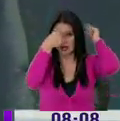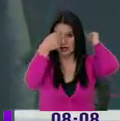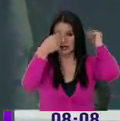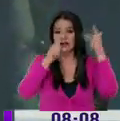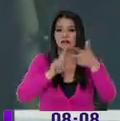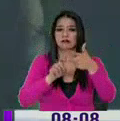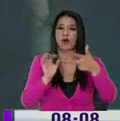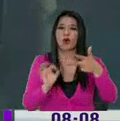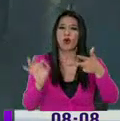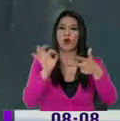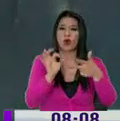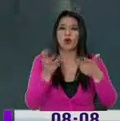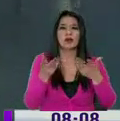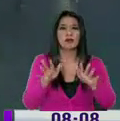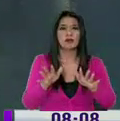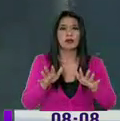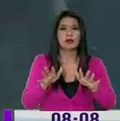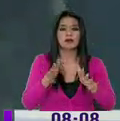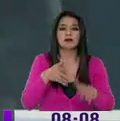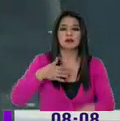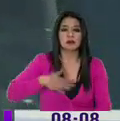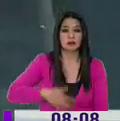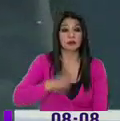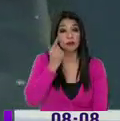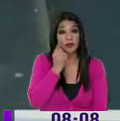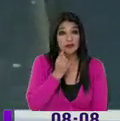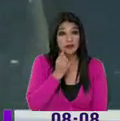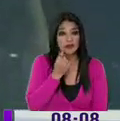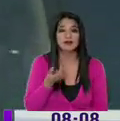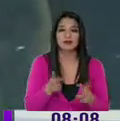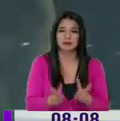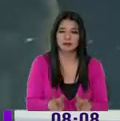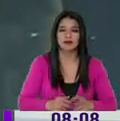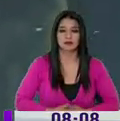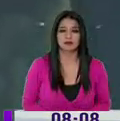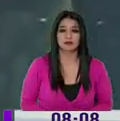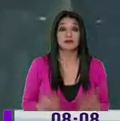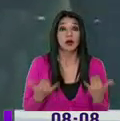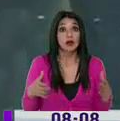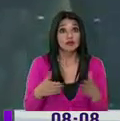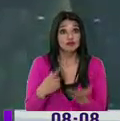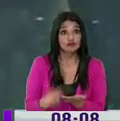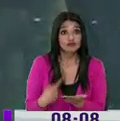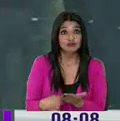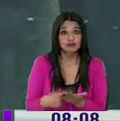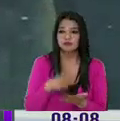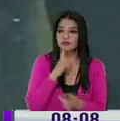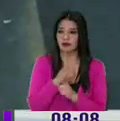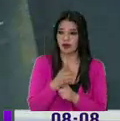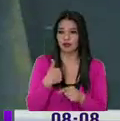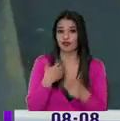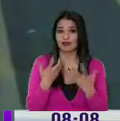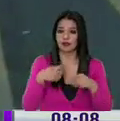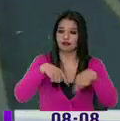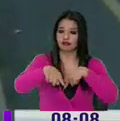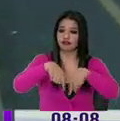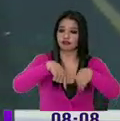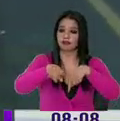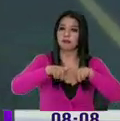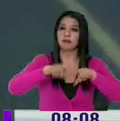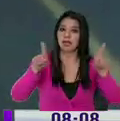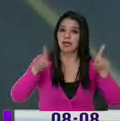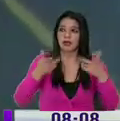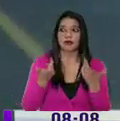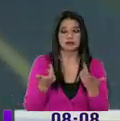en varias horas en el sector de la Simón Bolívar. Creo que se está analizando porque, claro, se hace el contraflujo, pero tenemos